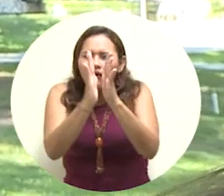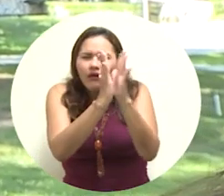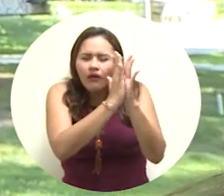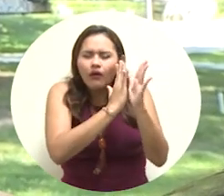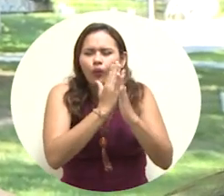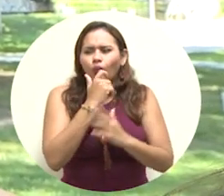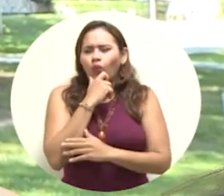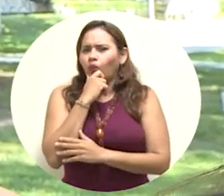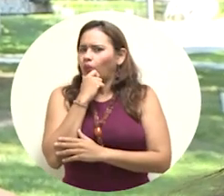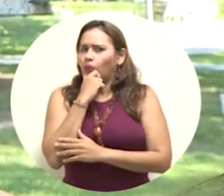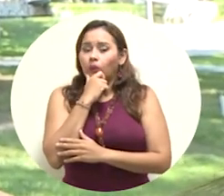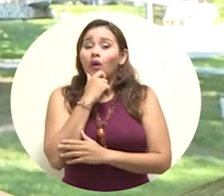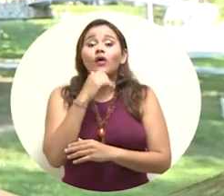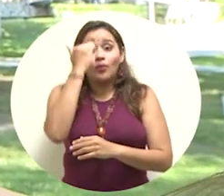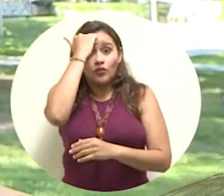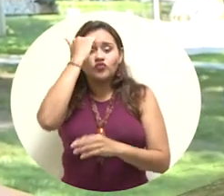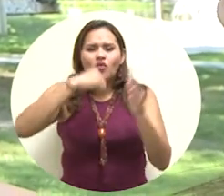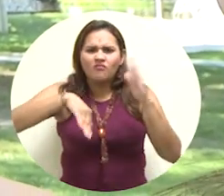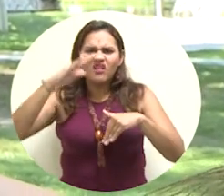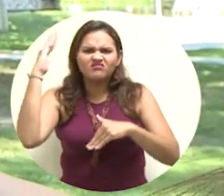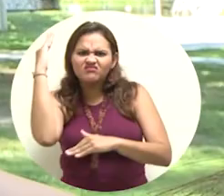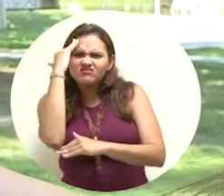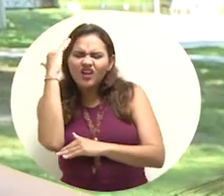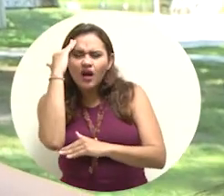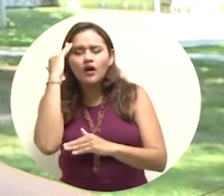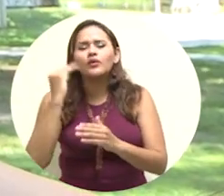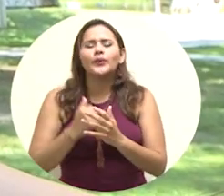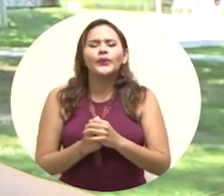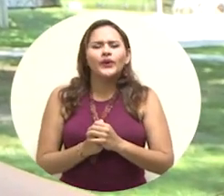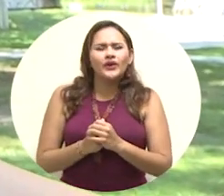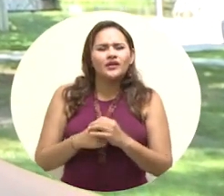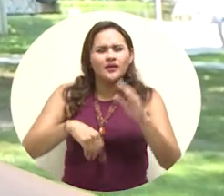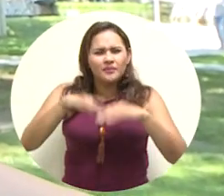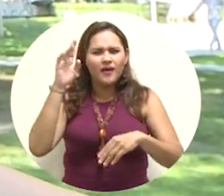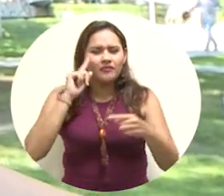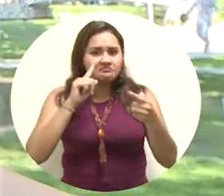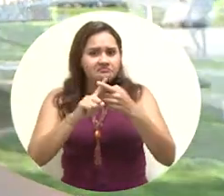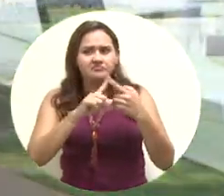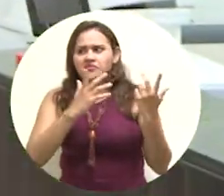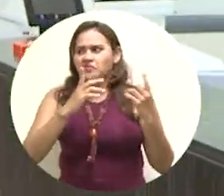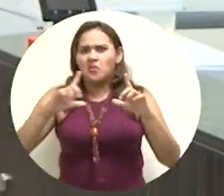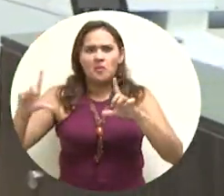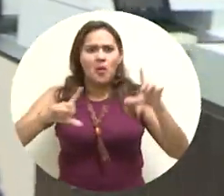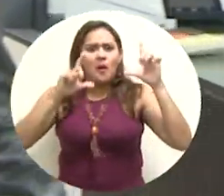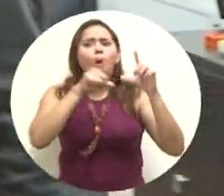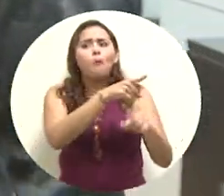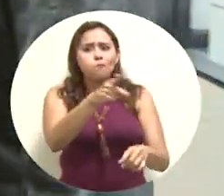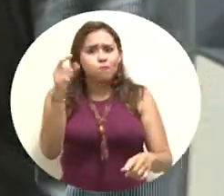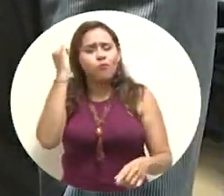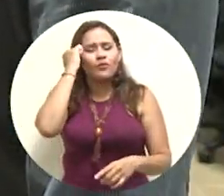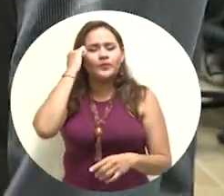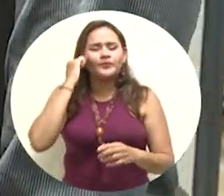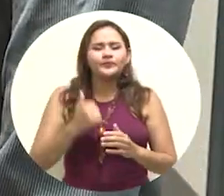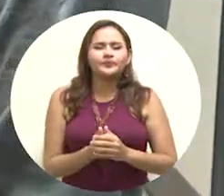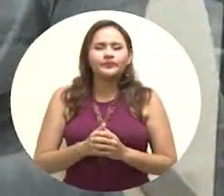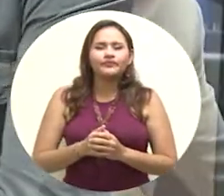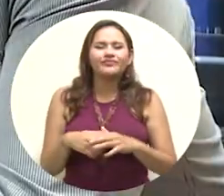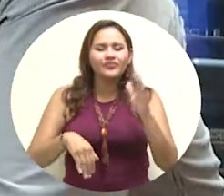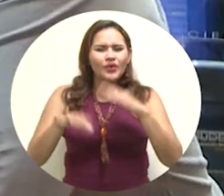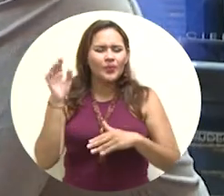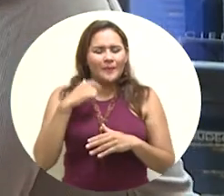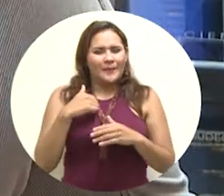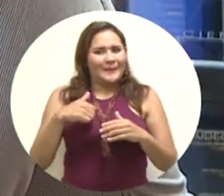los maestros están muy bien preparados, todos cuentan con muy buenos títulos y académicos. Yo lo que me llevo en la pasantía es